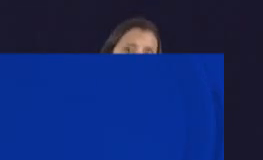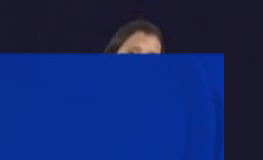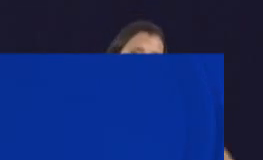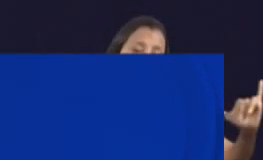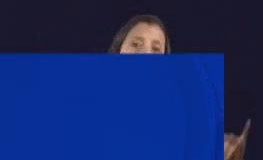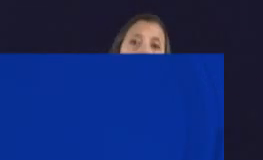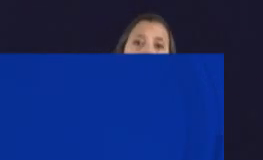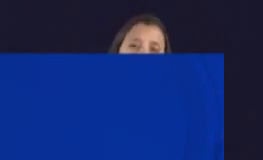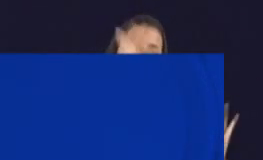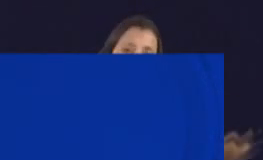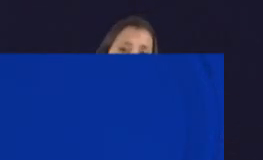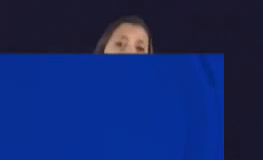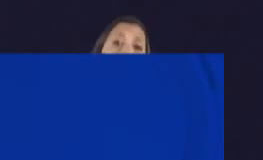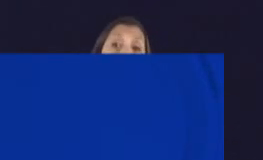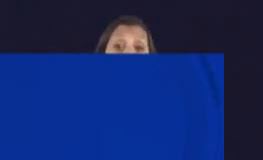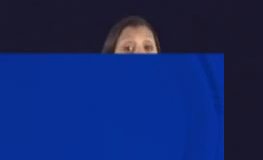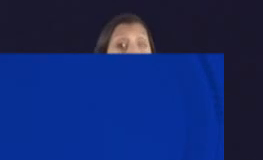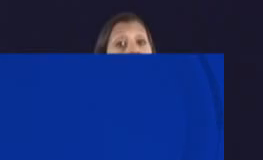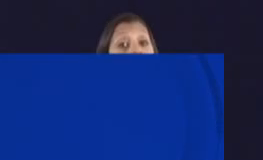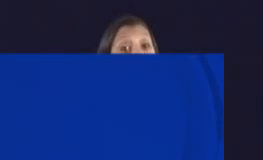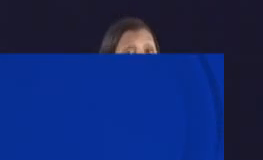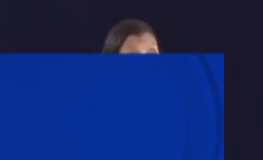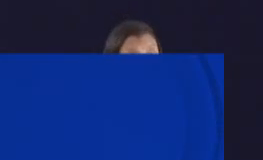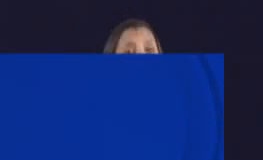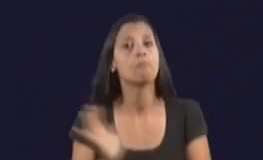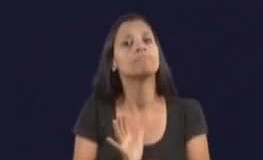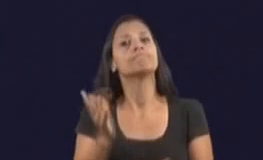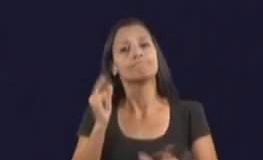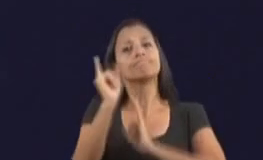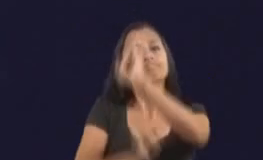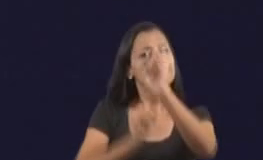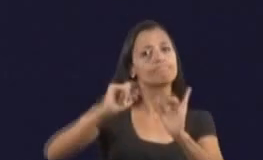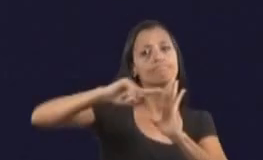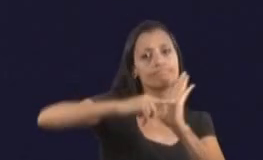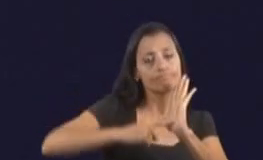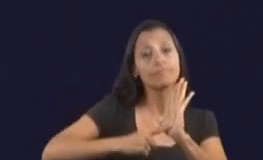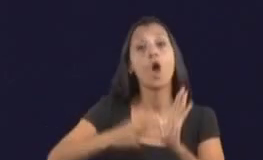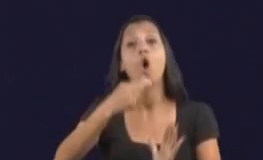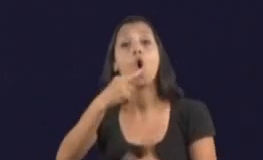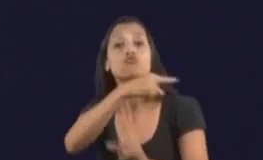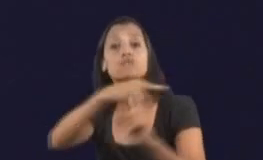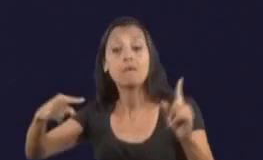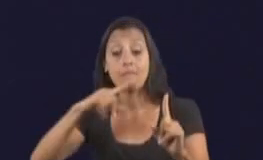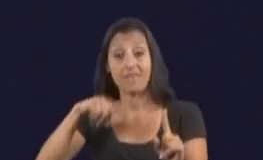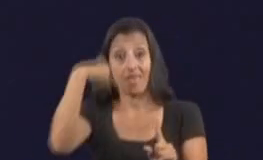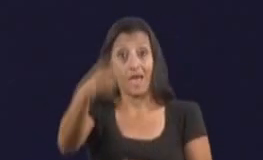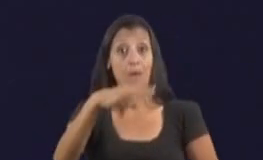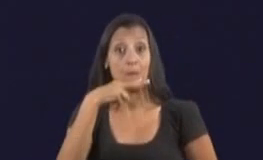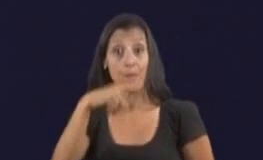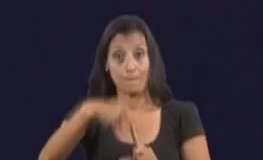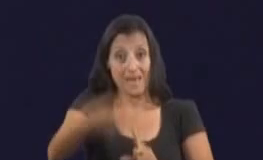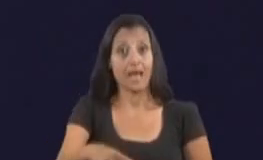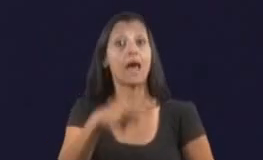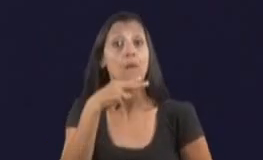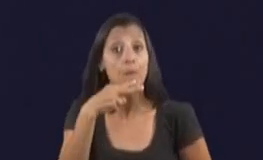local, argentina, no local, de todo lo que les voy a ir diciendo. A las 11:30 del viernes, del día de